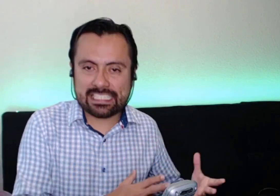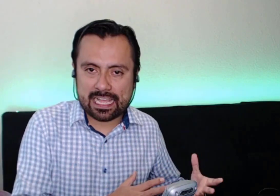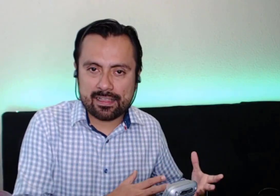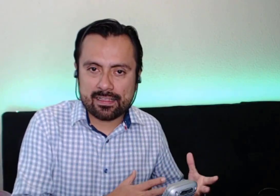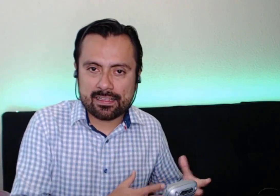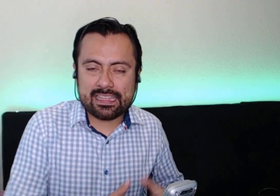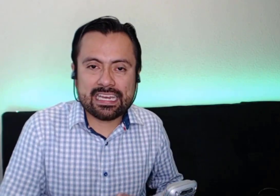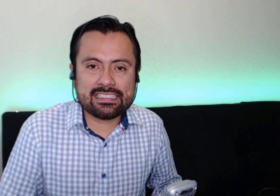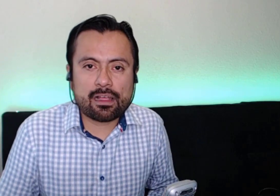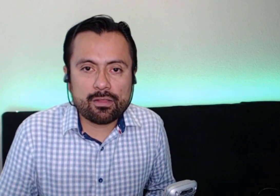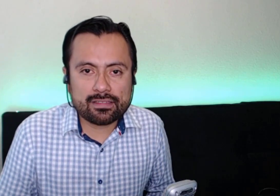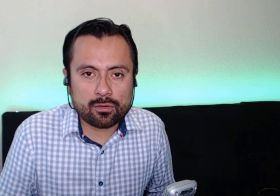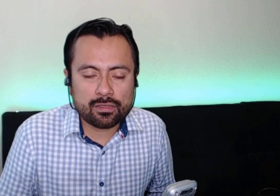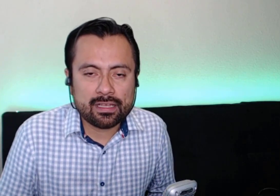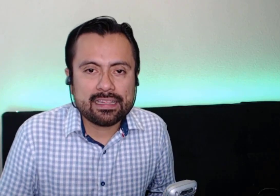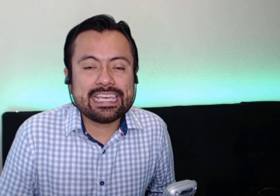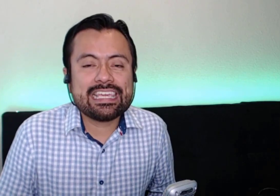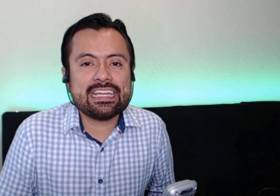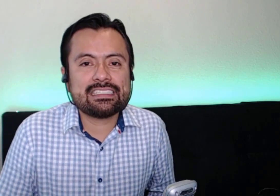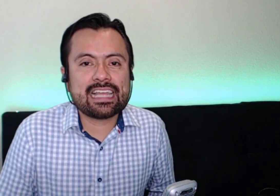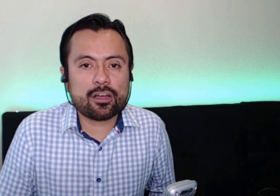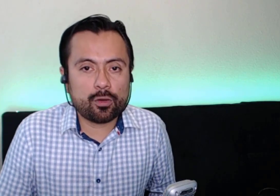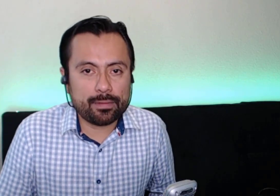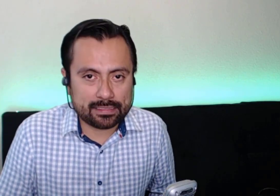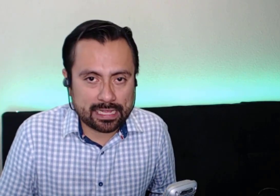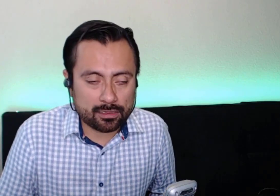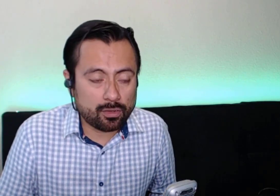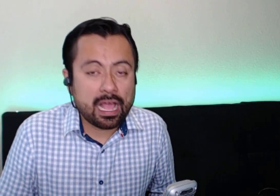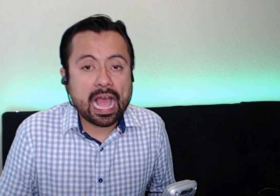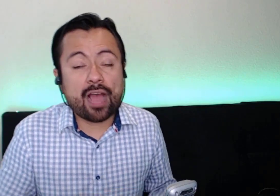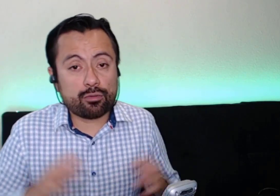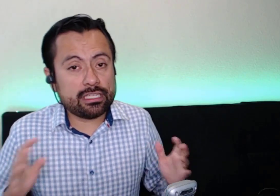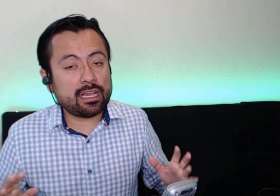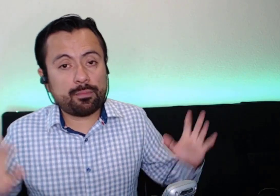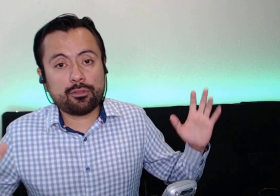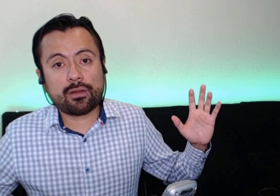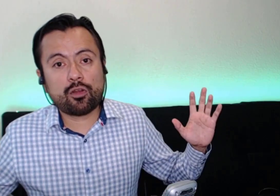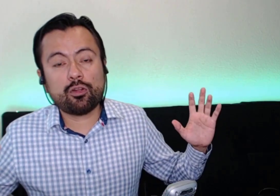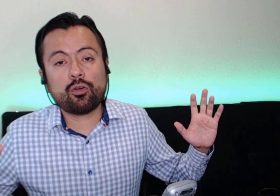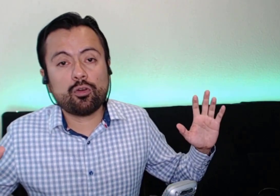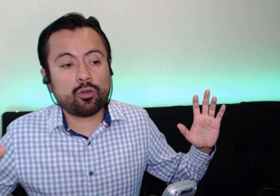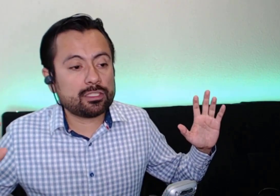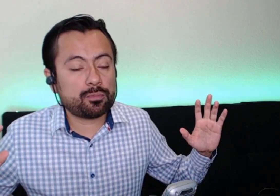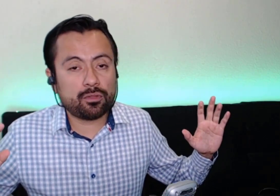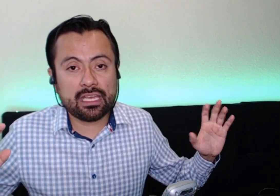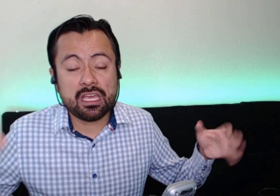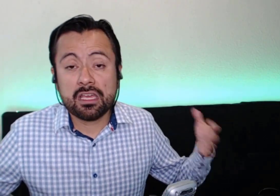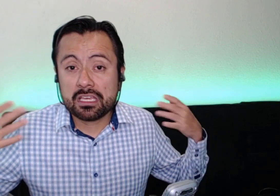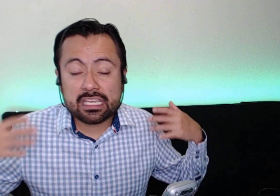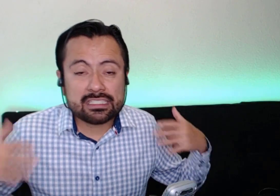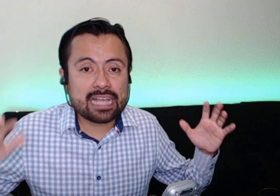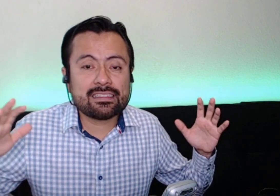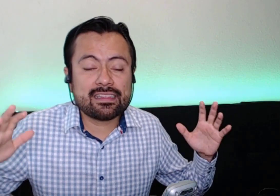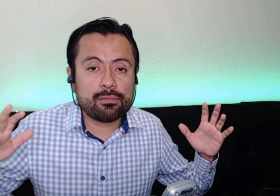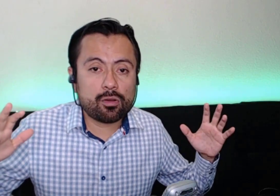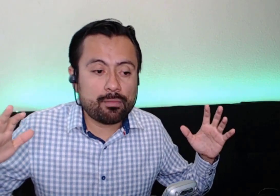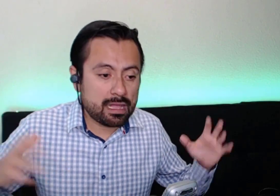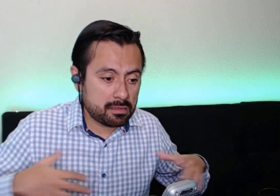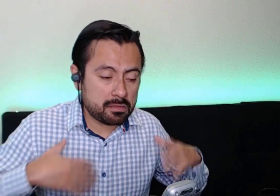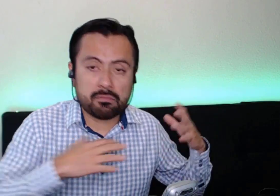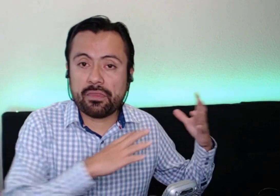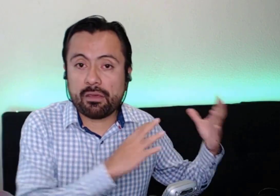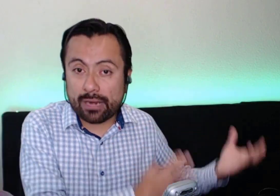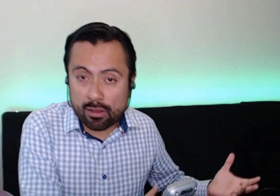certeza del estado de salud de quien está gobernando ahorita lo personal o lo responde quizás de